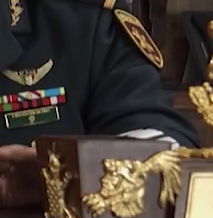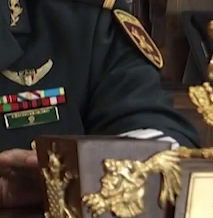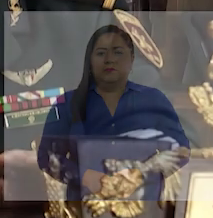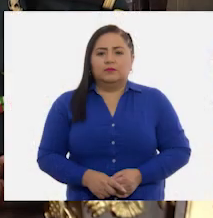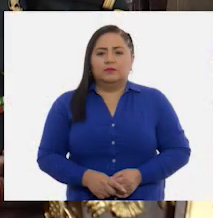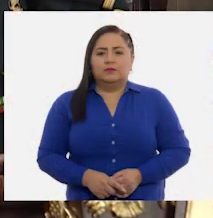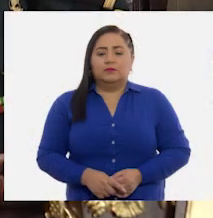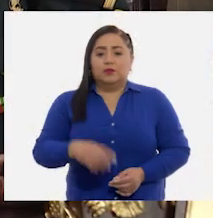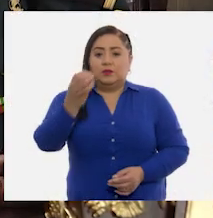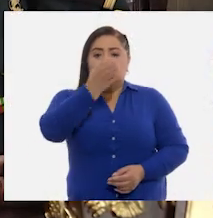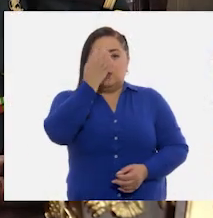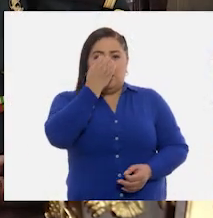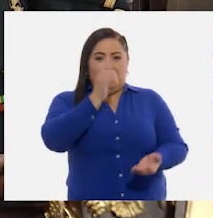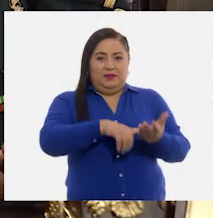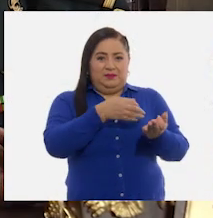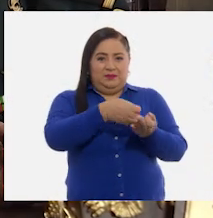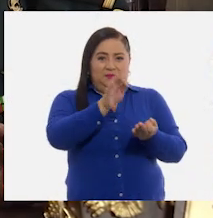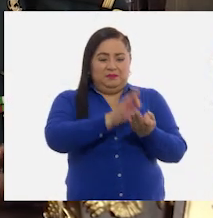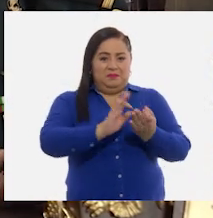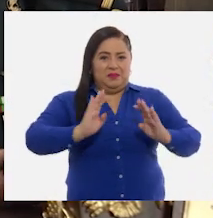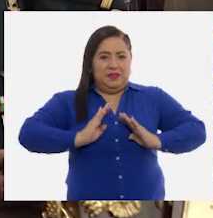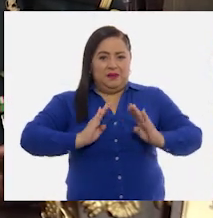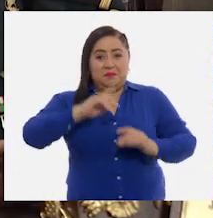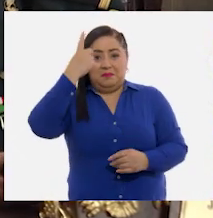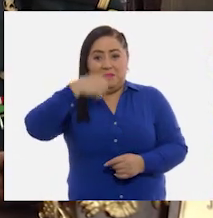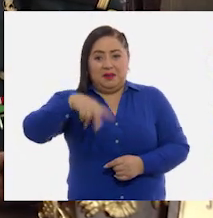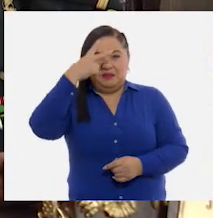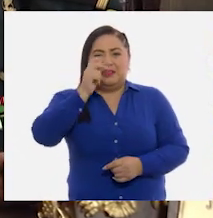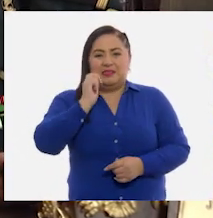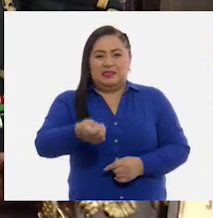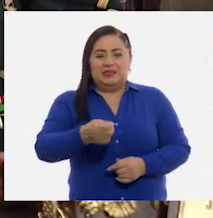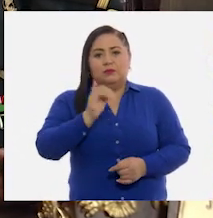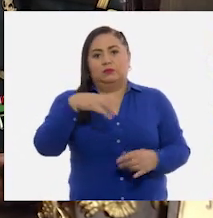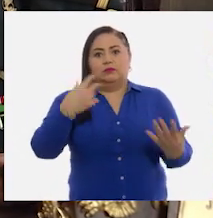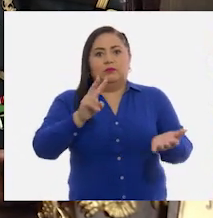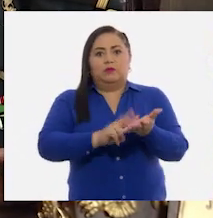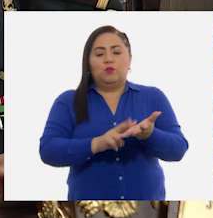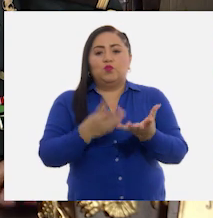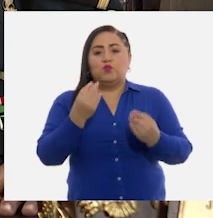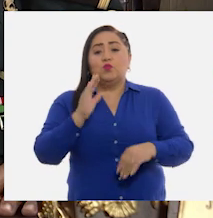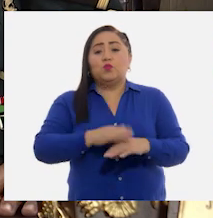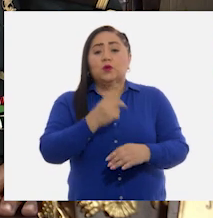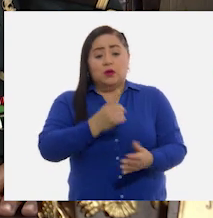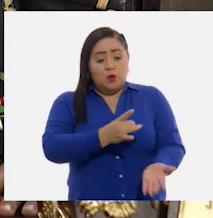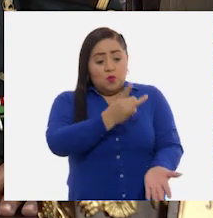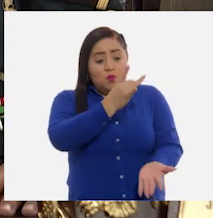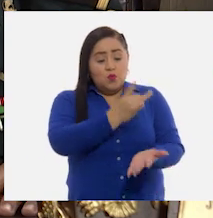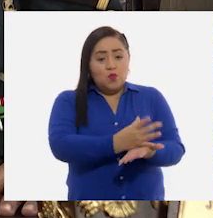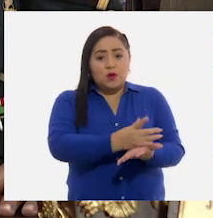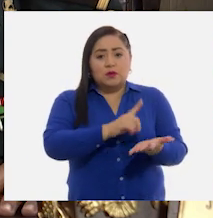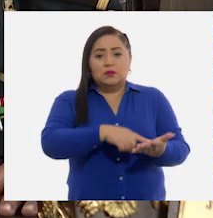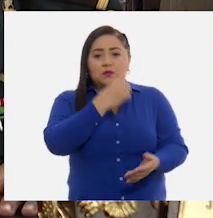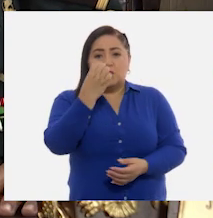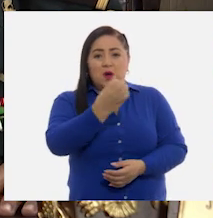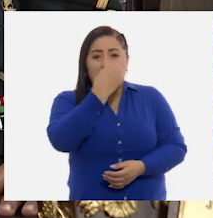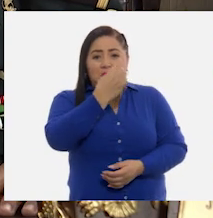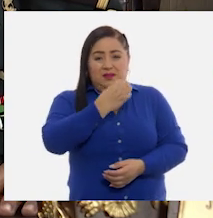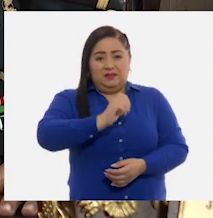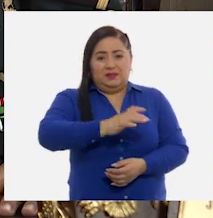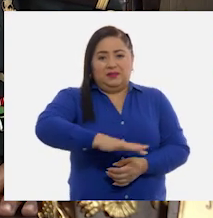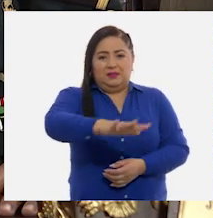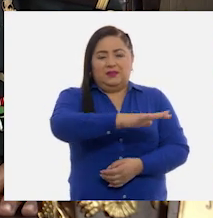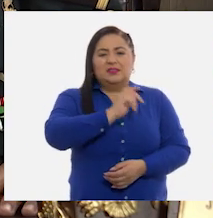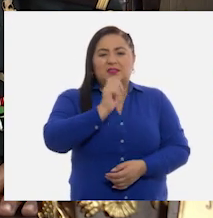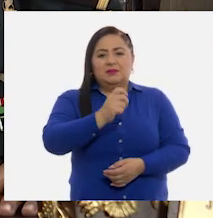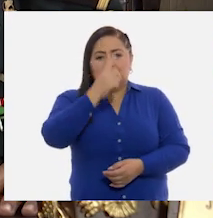El heroico Colegio Militar para México significa mucho, porque es la única academia, la única escuela